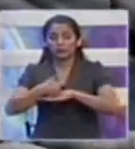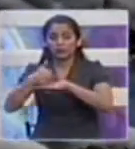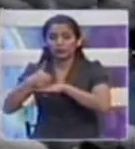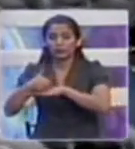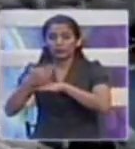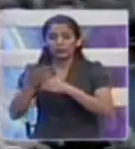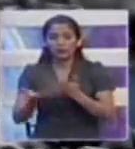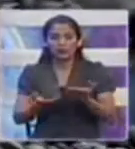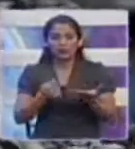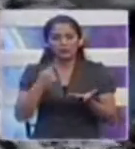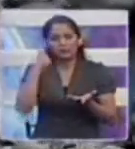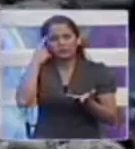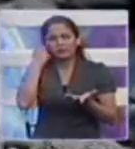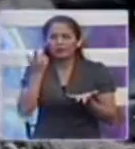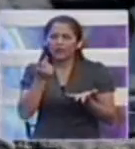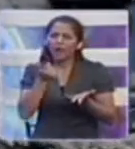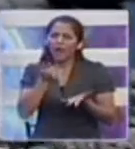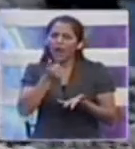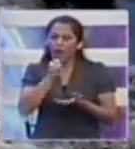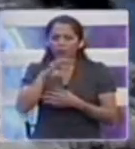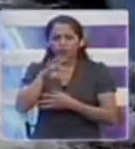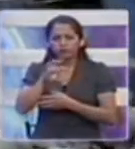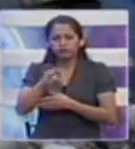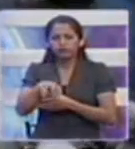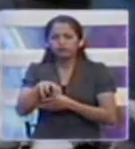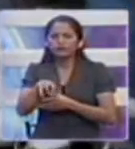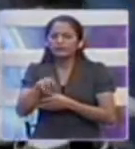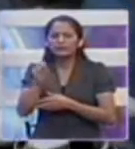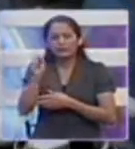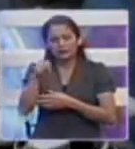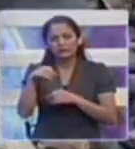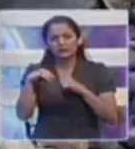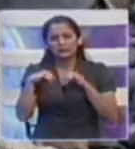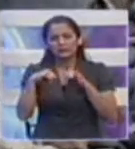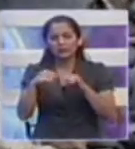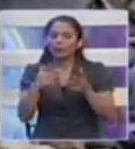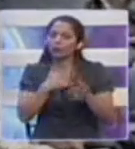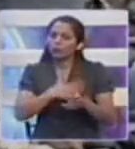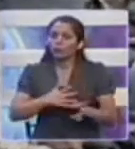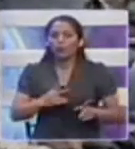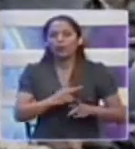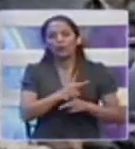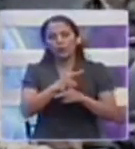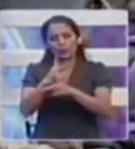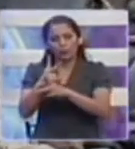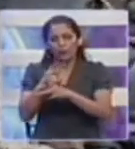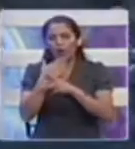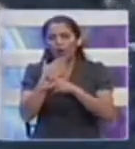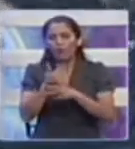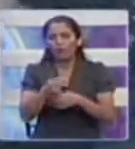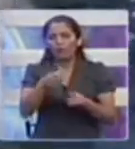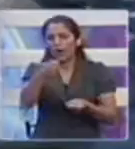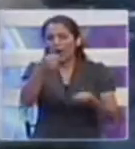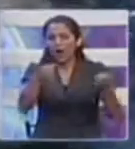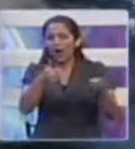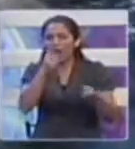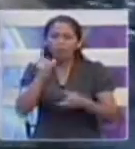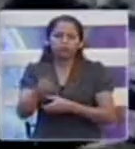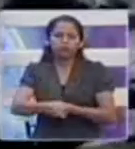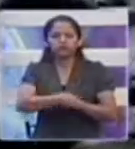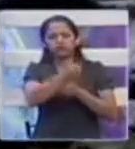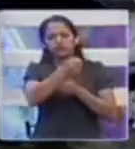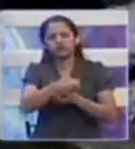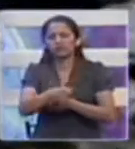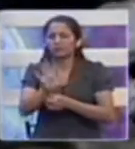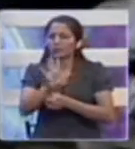posible desabastecimiento de líquido vital, pero recomiendan priorizar el uso del agua, evitando lavar vehículos o para labores de riego